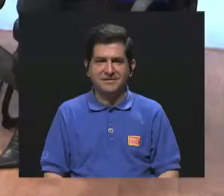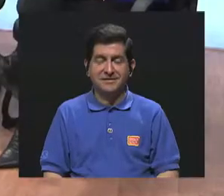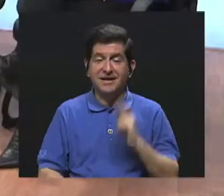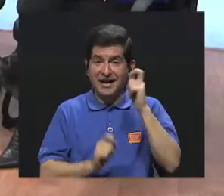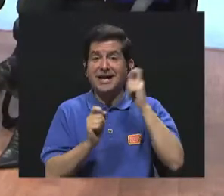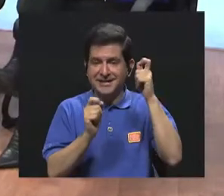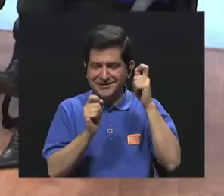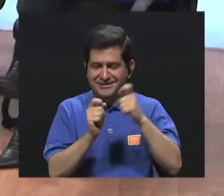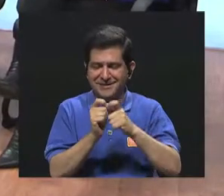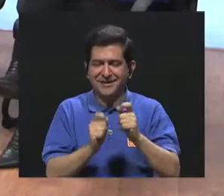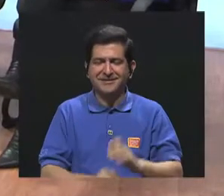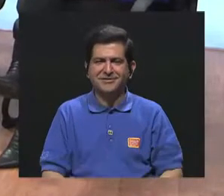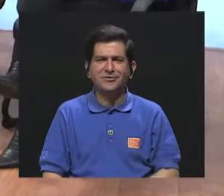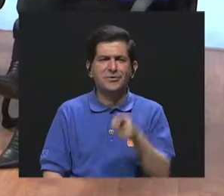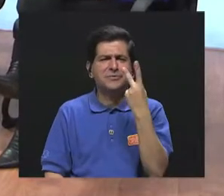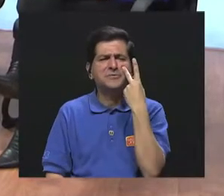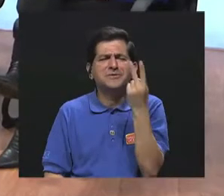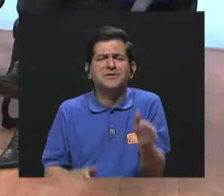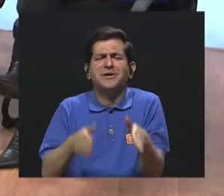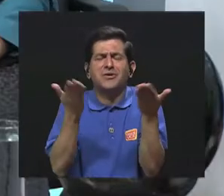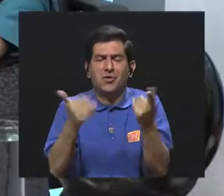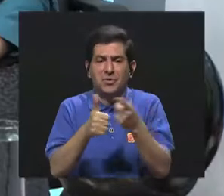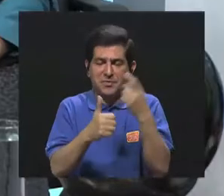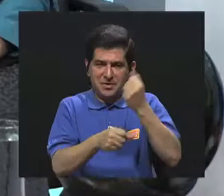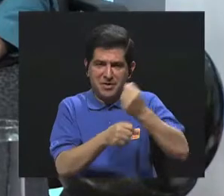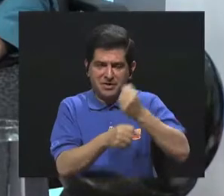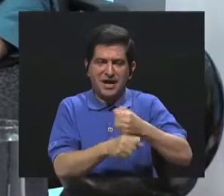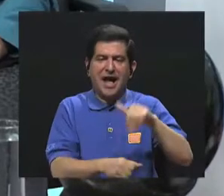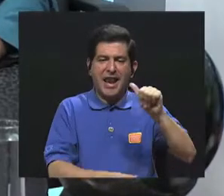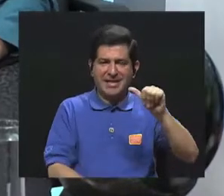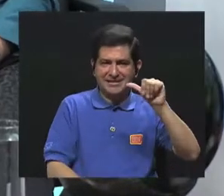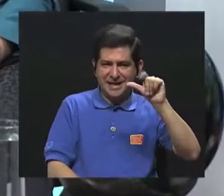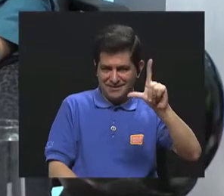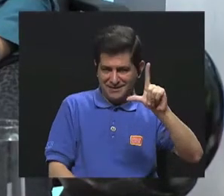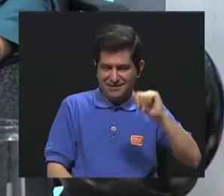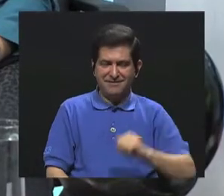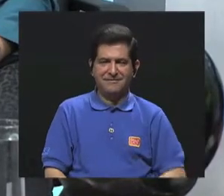exacto, ¿cómo pues... viste? Bueno, primero trabajar con Alexandra.